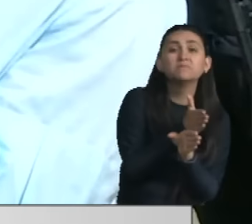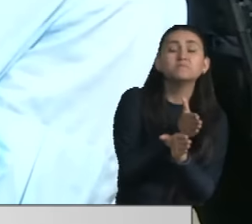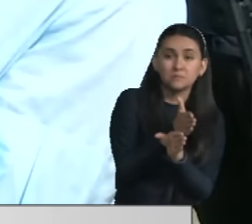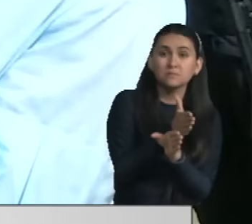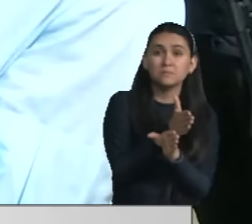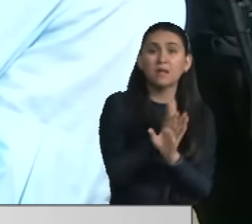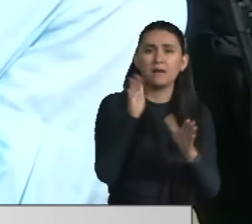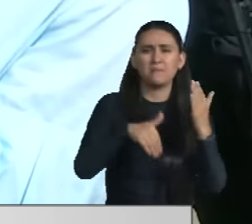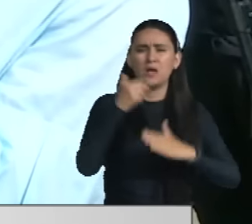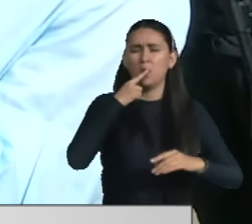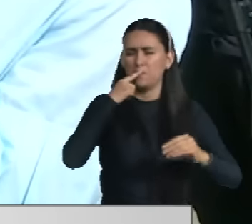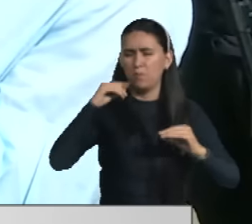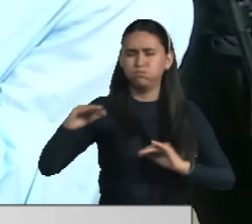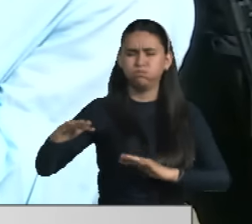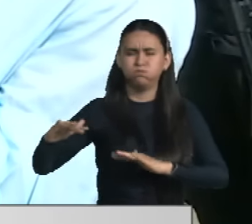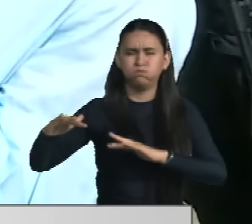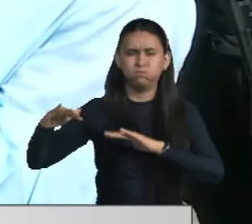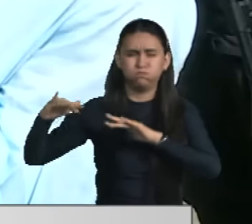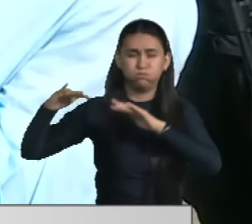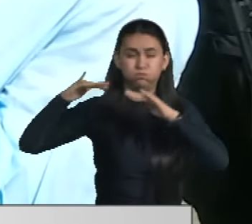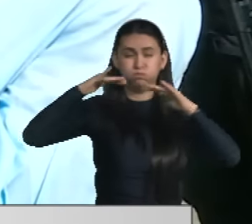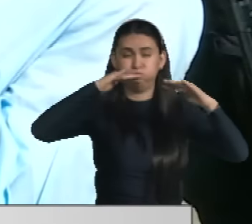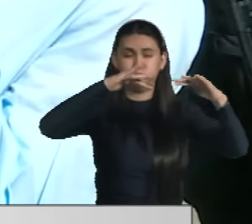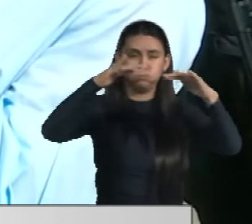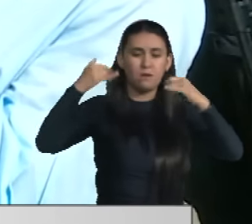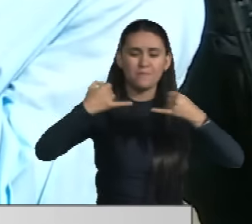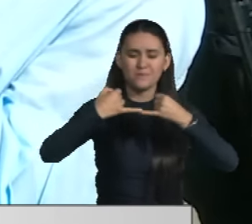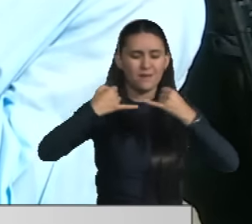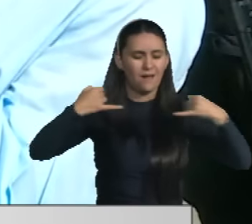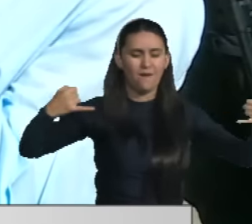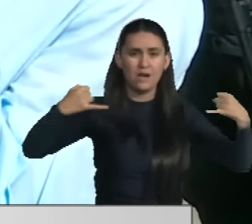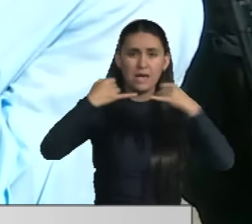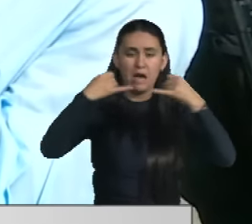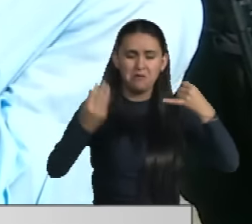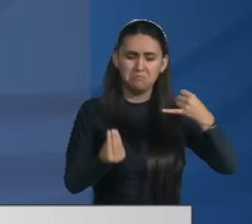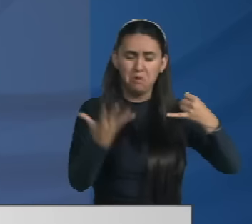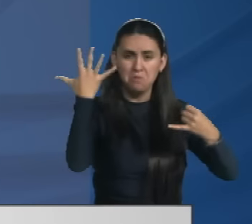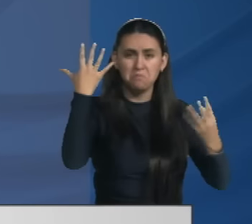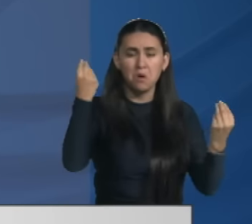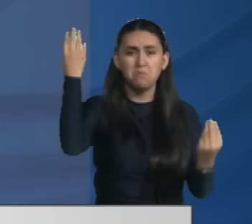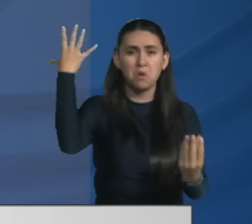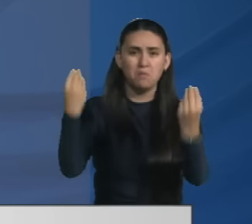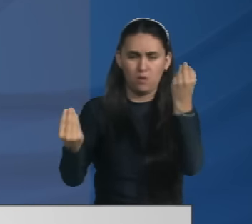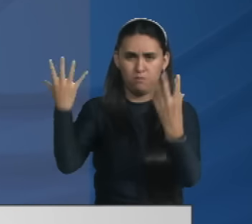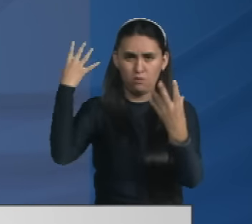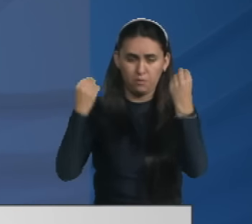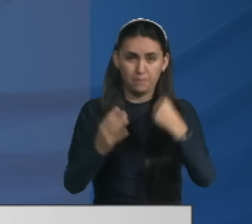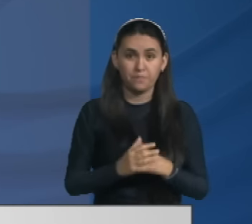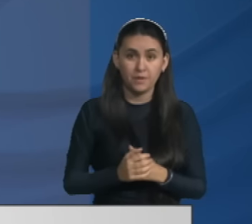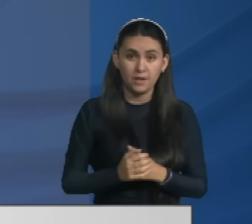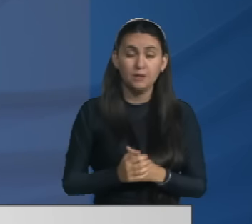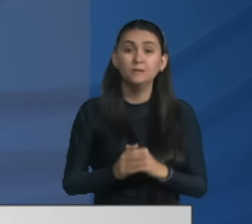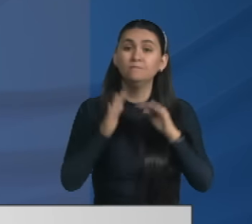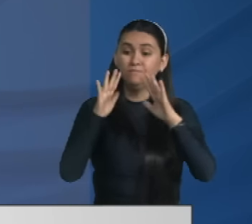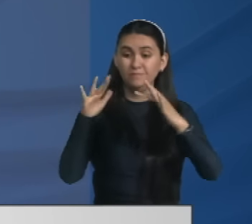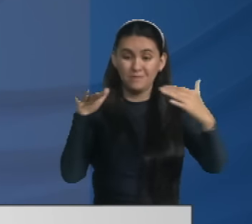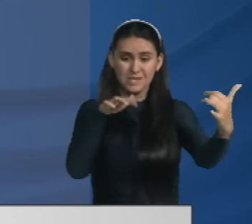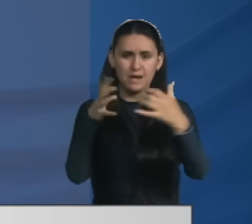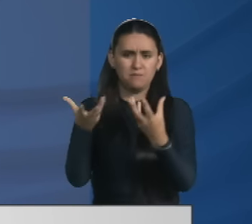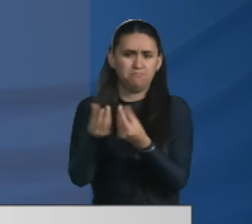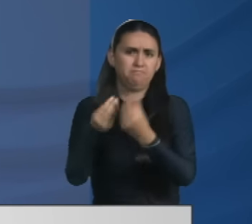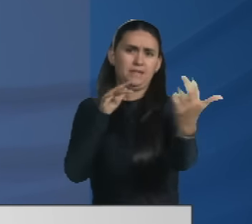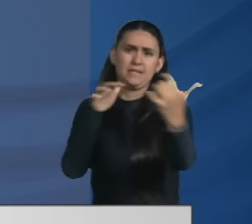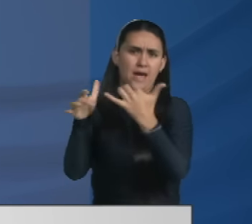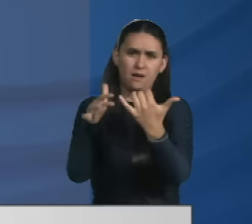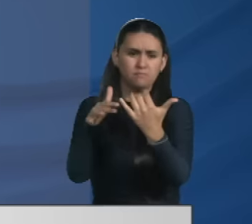empezó a entrar el humo, todo se llenó de humo, los cables empezaron a quemarse. Sin embargo, del otro lado de esta guerra unilateral, donde